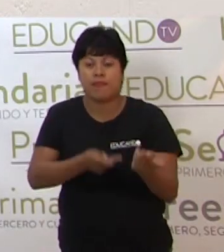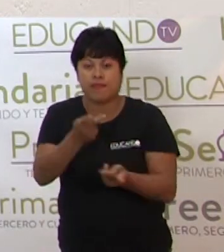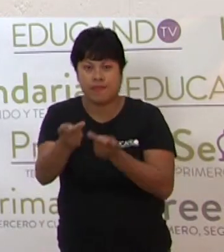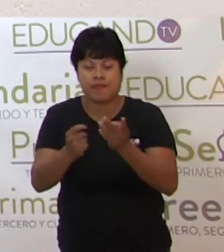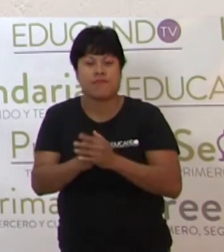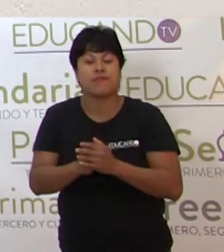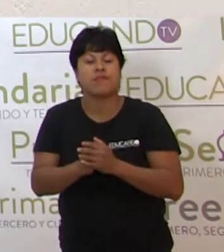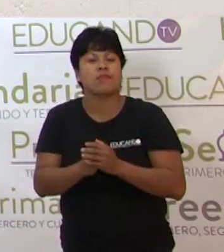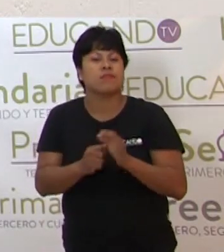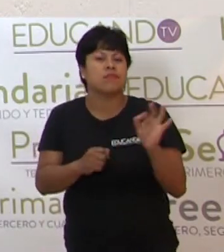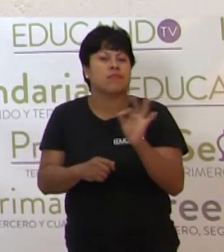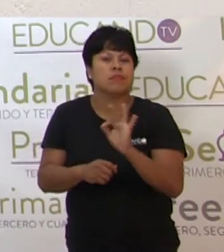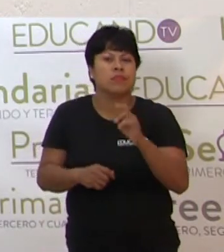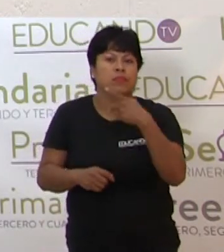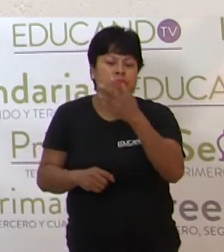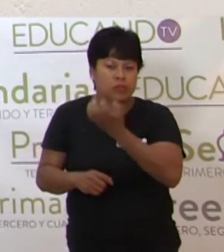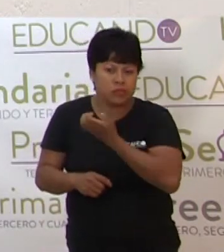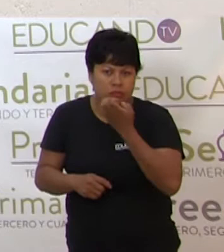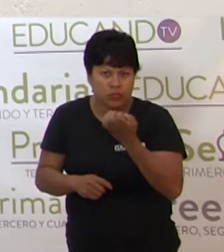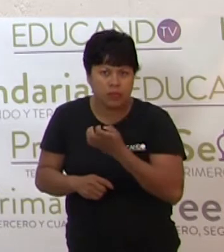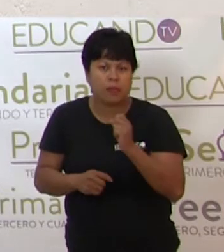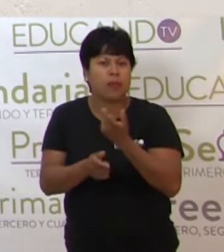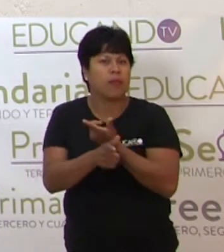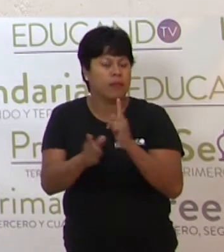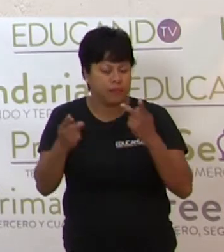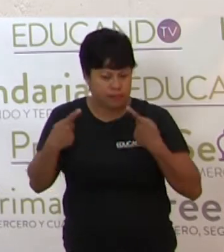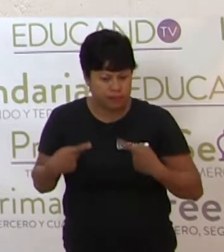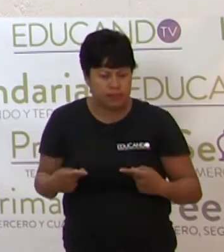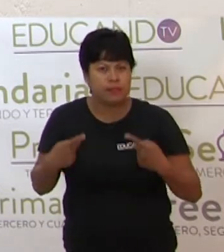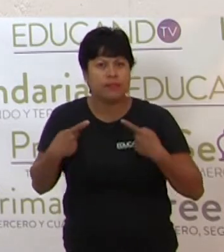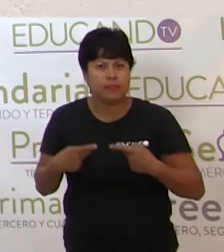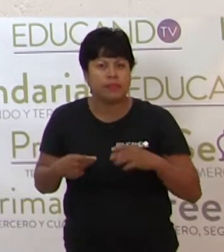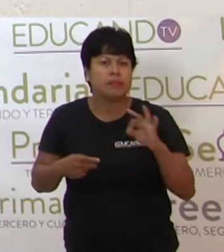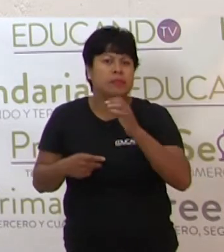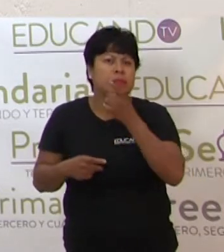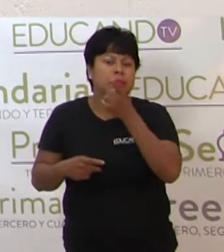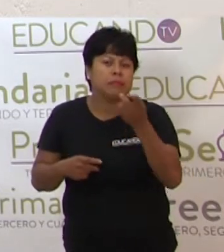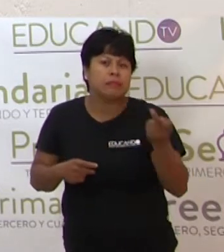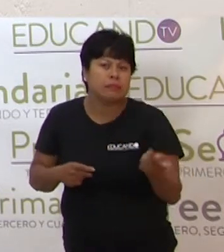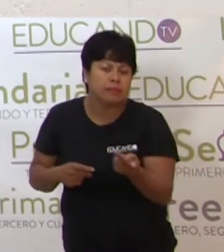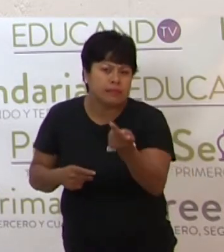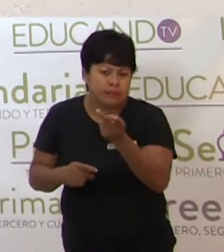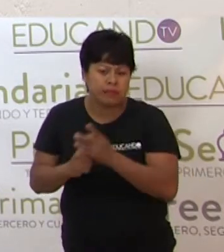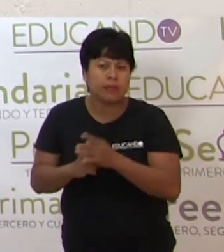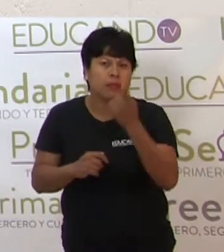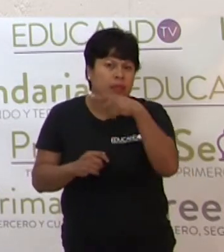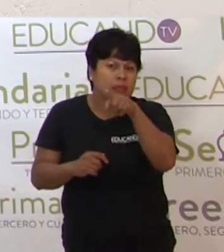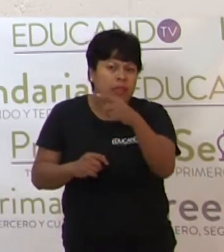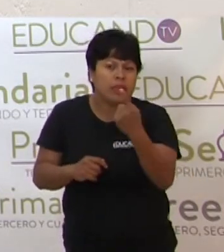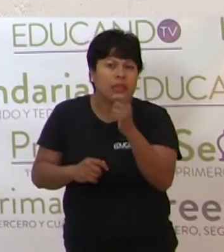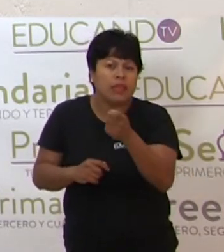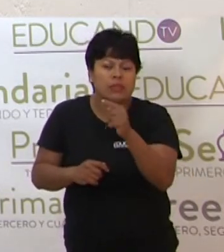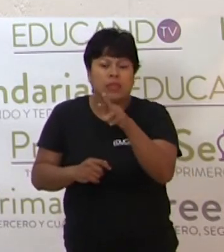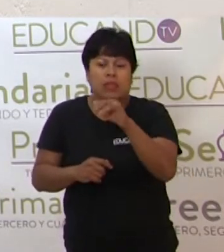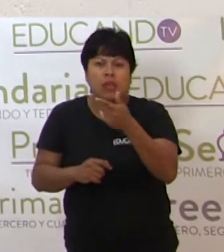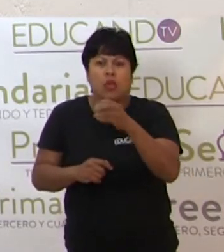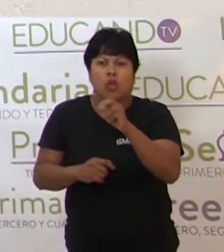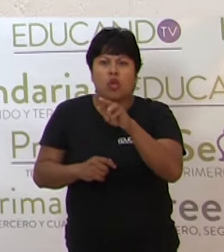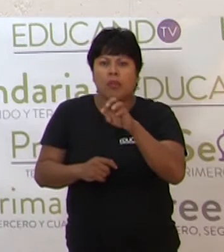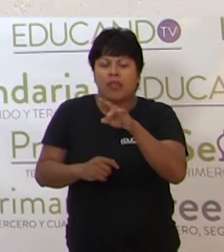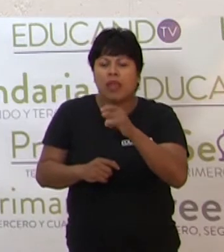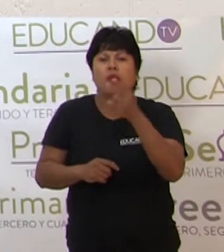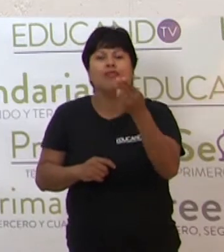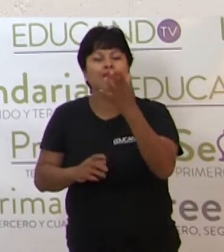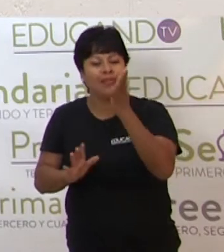preguntas, ya sea en su escuela o cualquier persona que les llegue a preguntar, ¿para ti qué es trigonometría? Ustedes ya